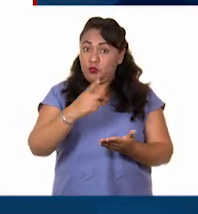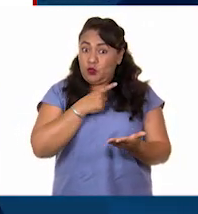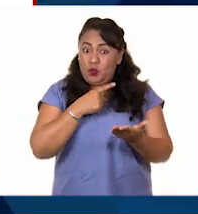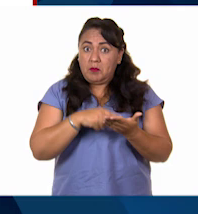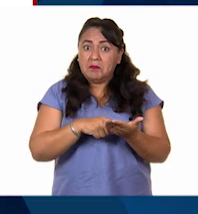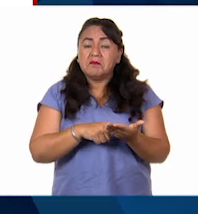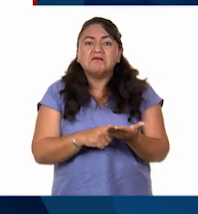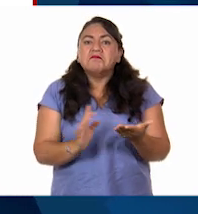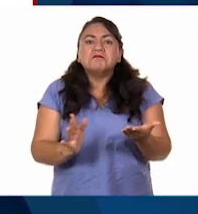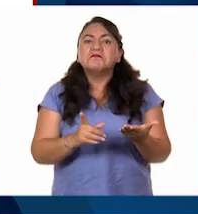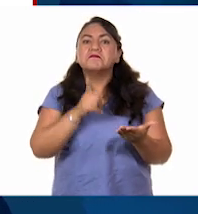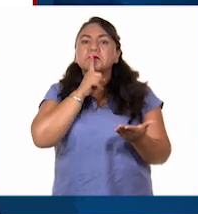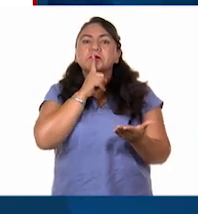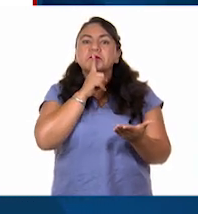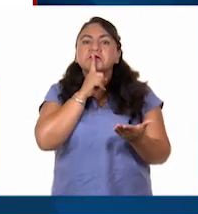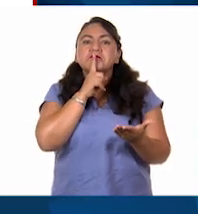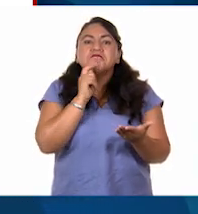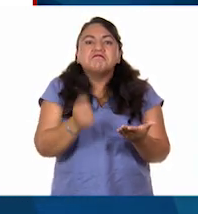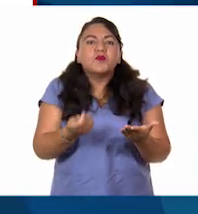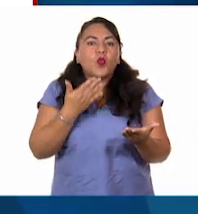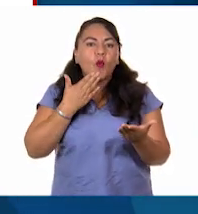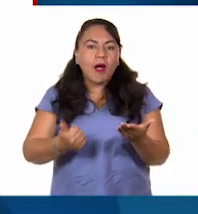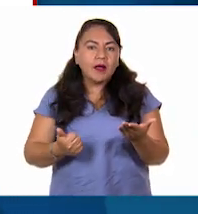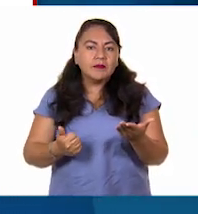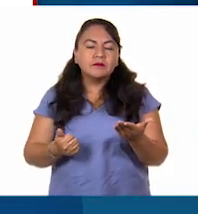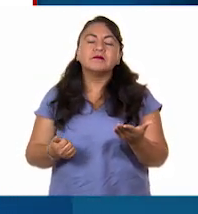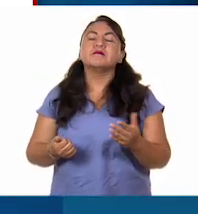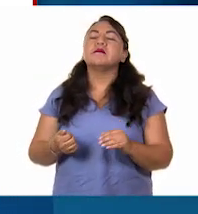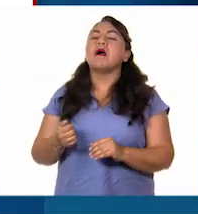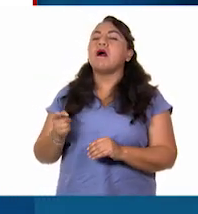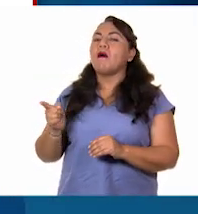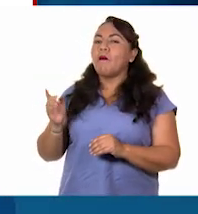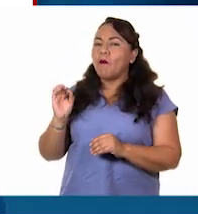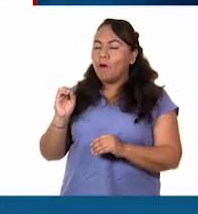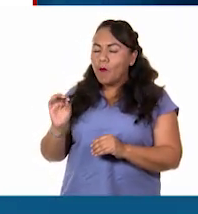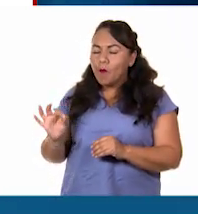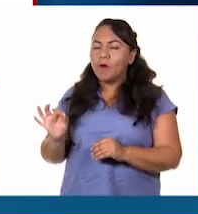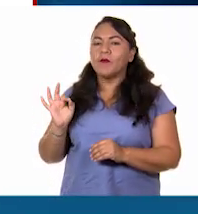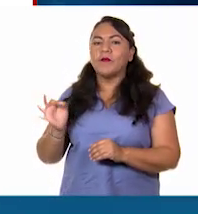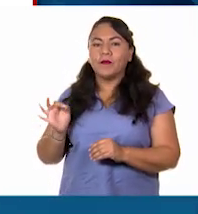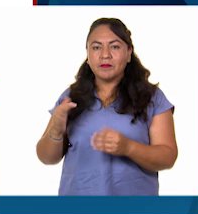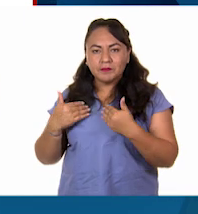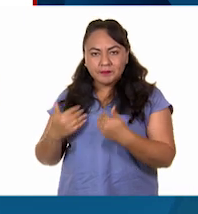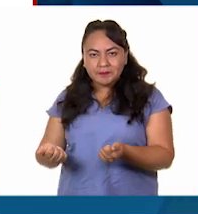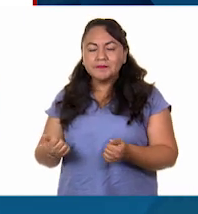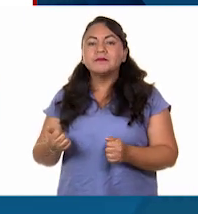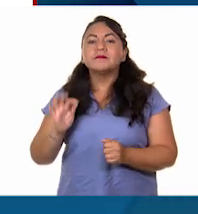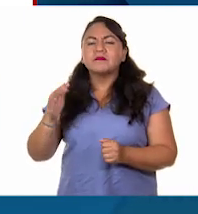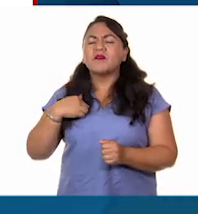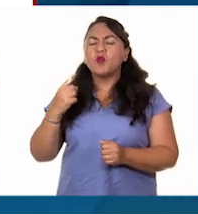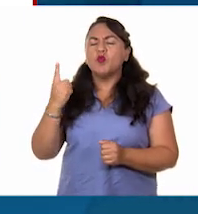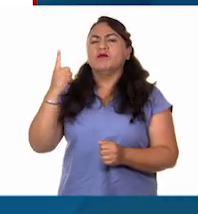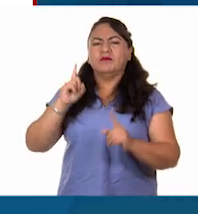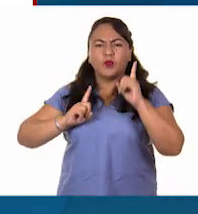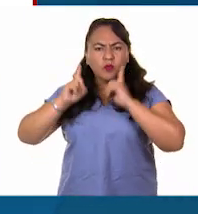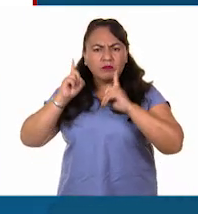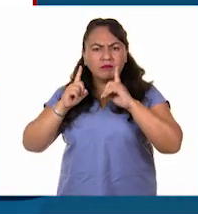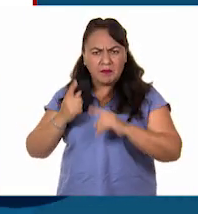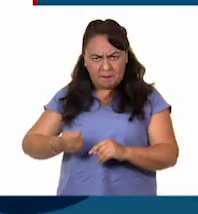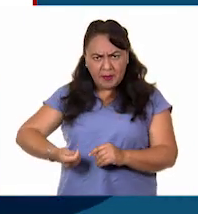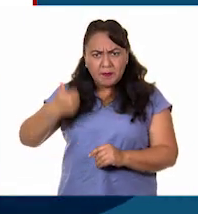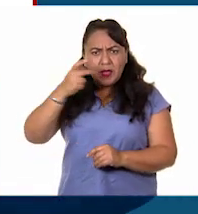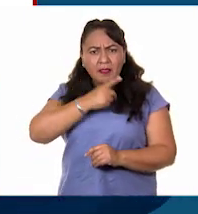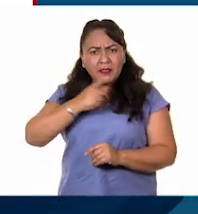un significado. Ah, muy bien. Profesor, me surge una duda. A ver, ¿no debería ir